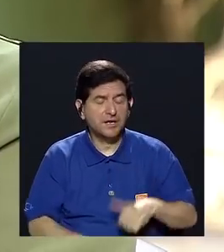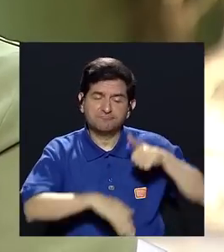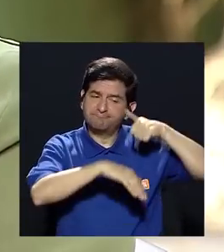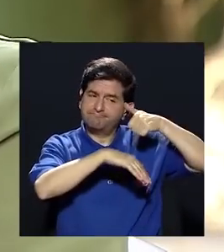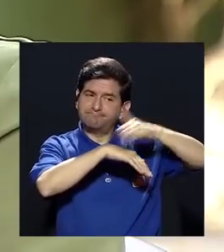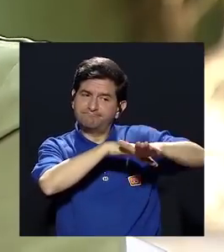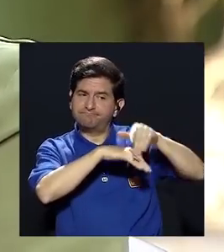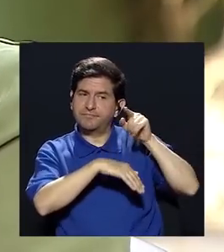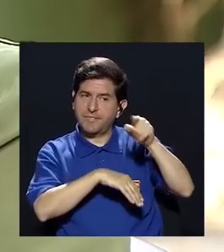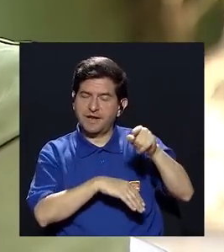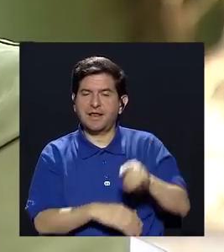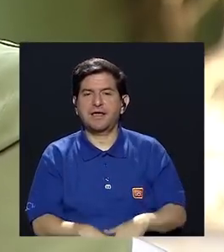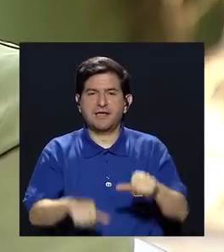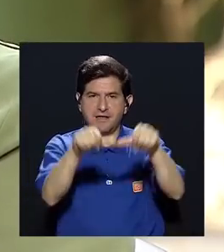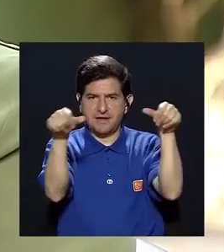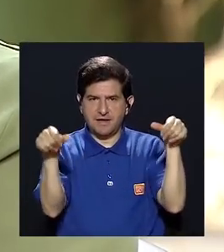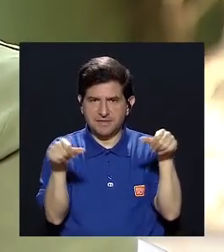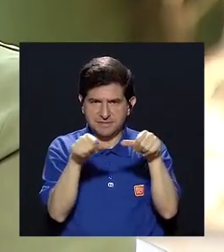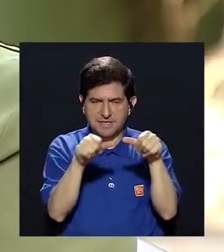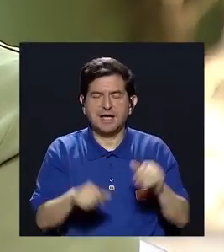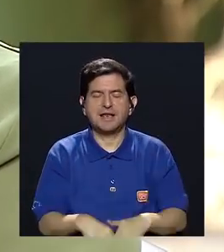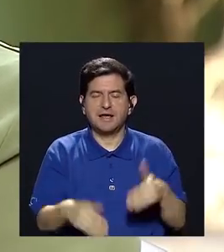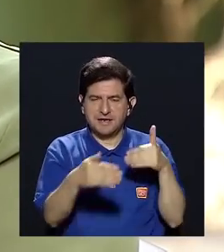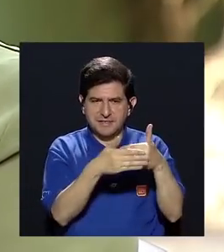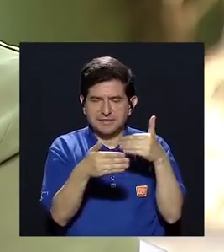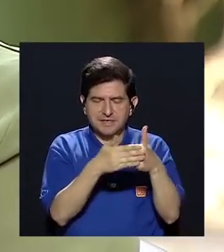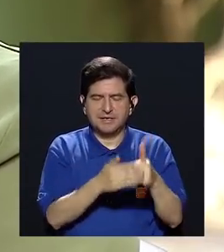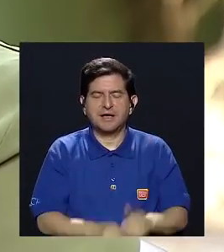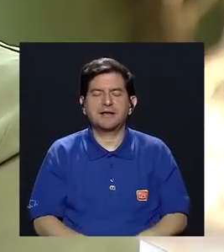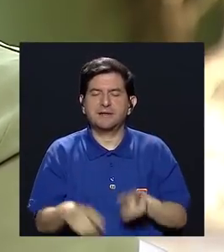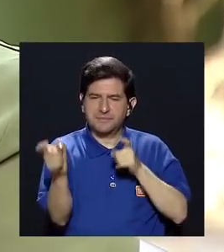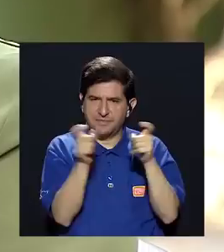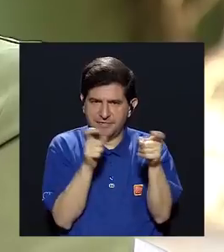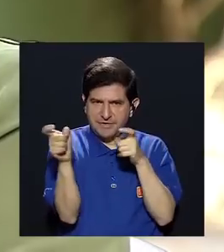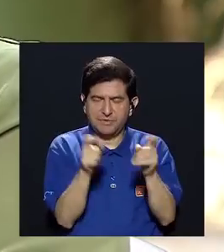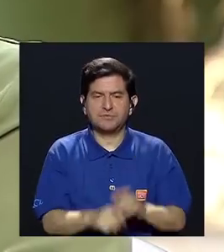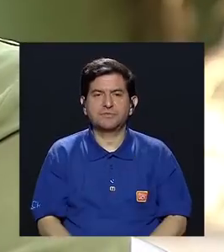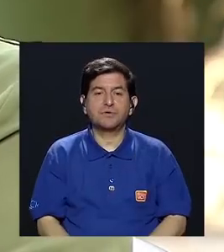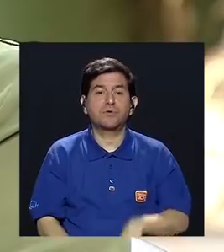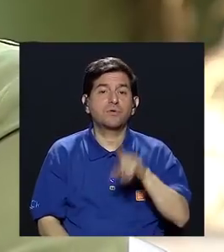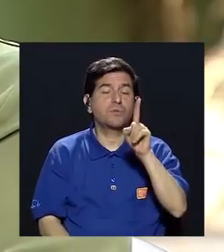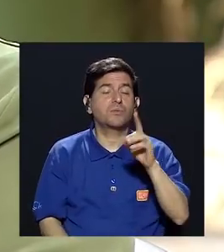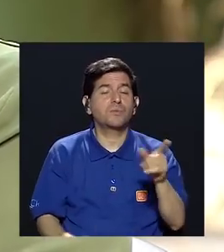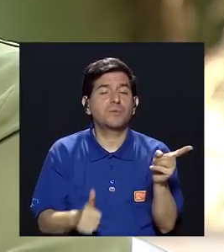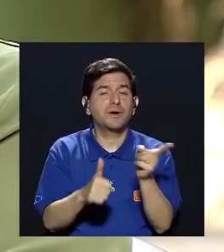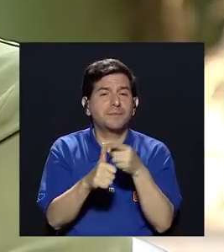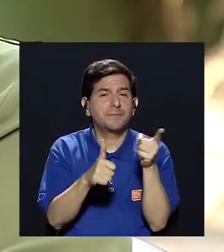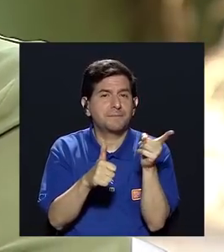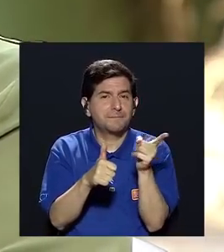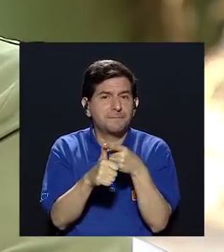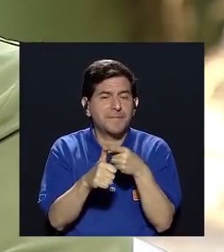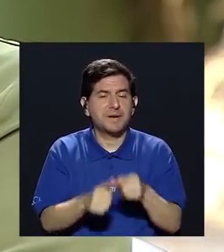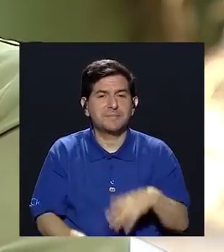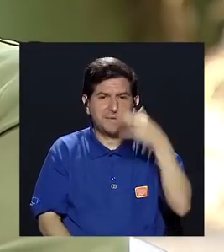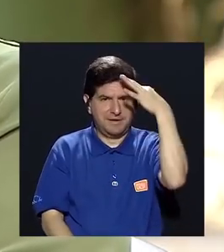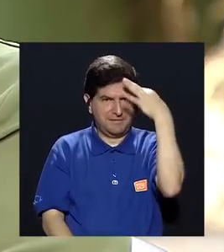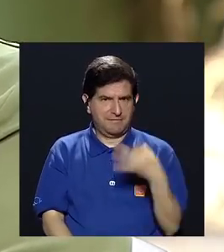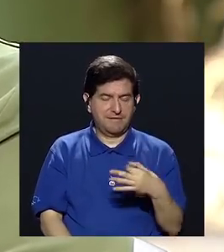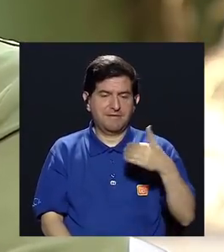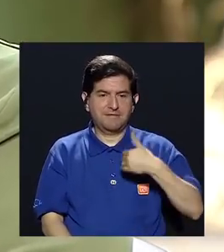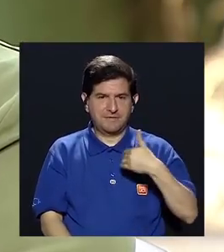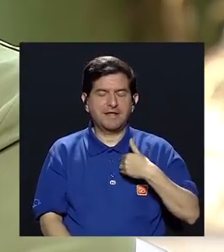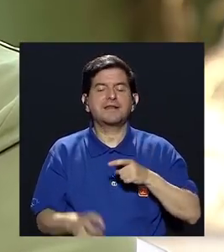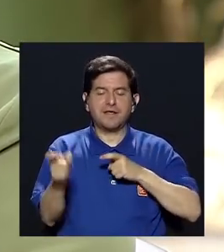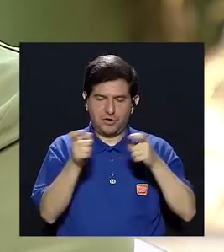las referimos para que vayan al área, al EVAIS más cercano, uh-huh, a tener su control, porque uno de los primeros criterios es